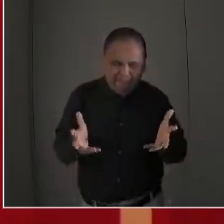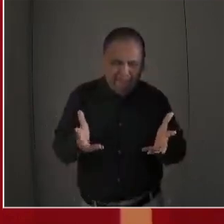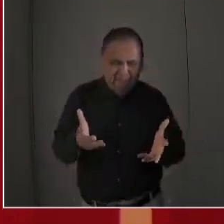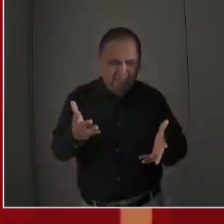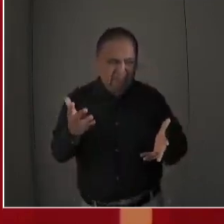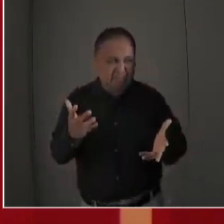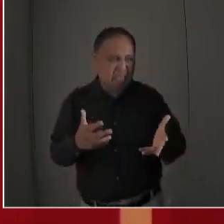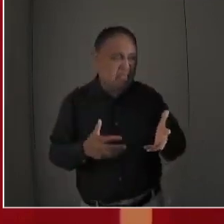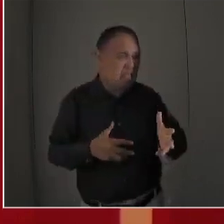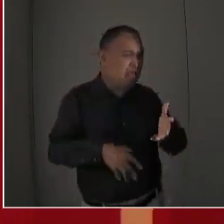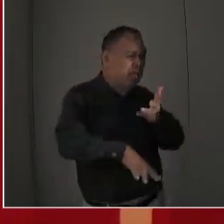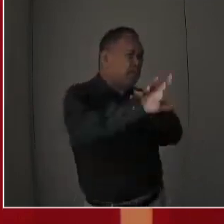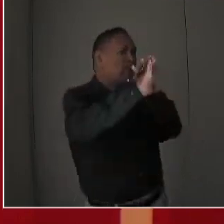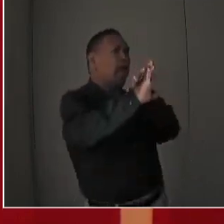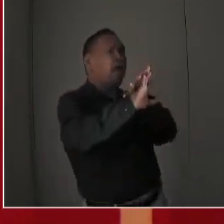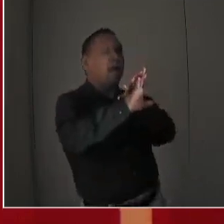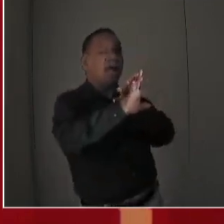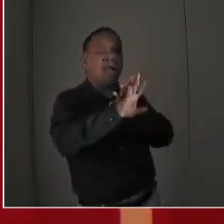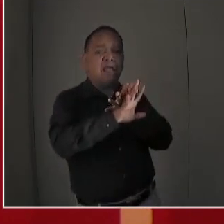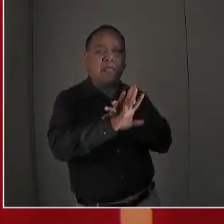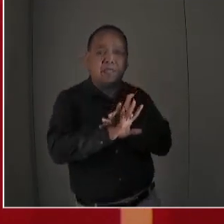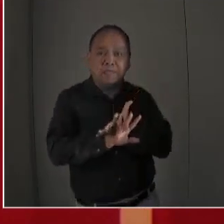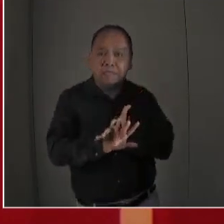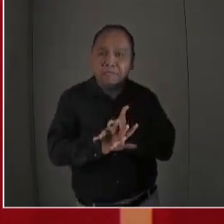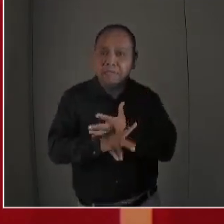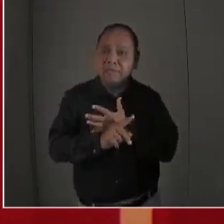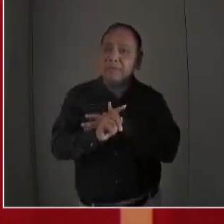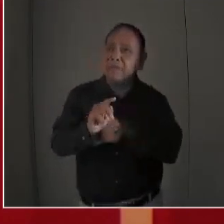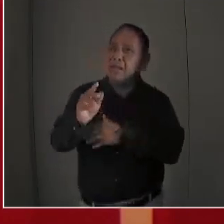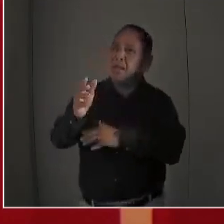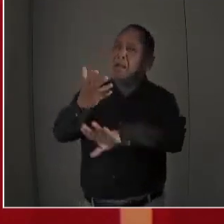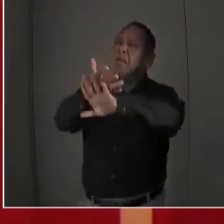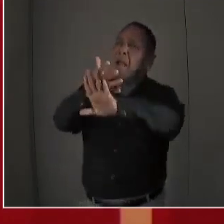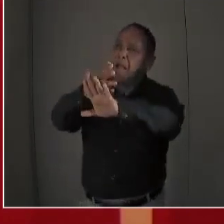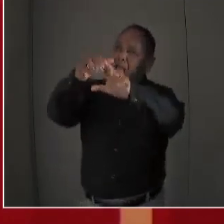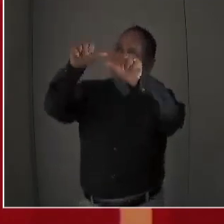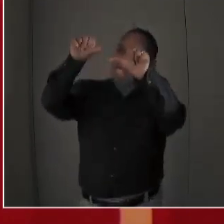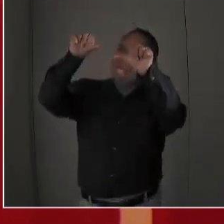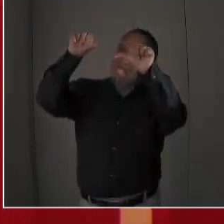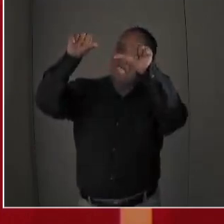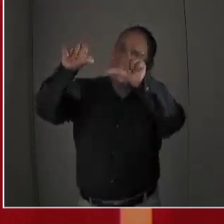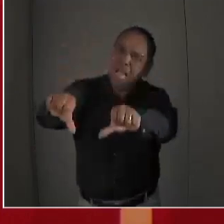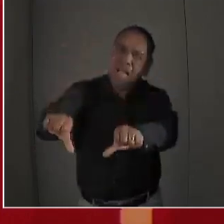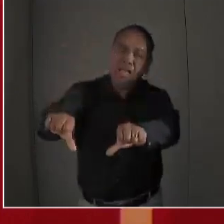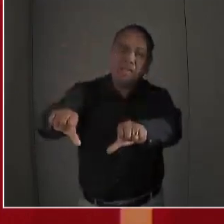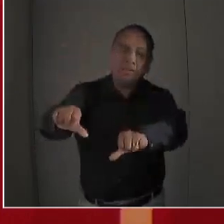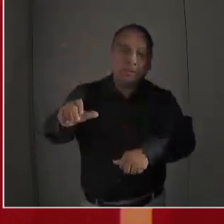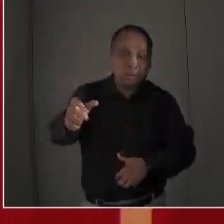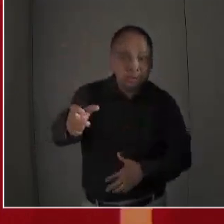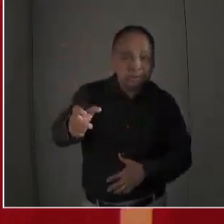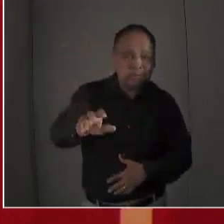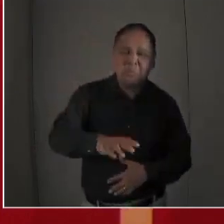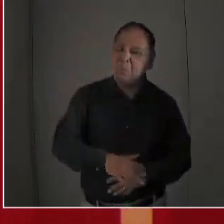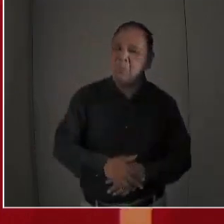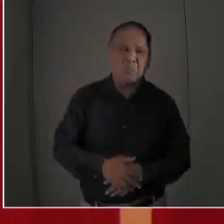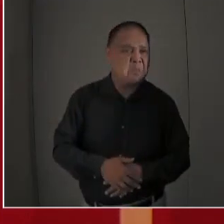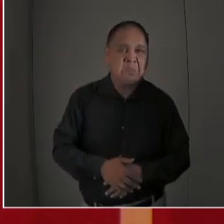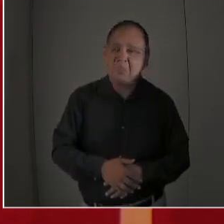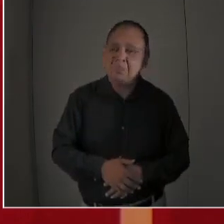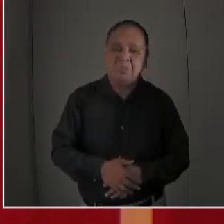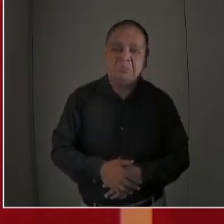que no logró debilitar el respaldo y el amor del pueblo.